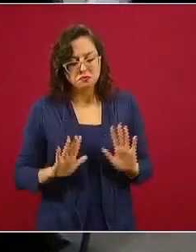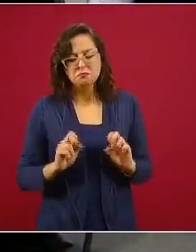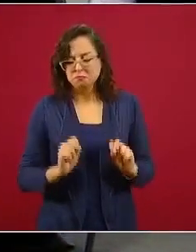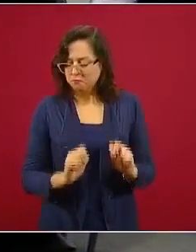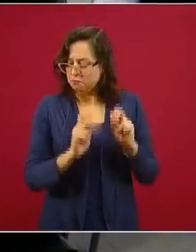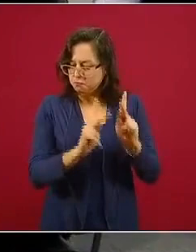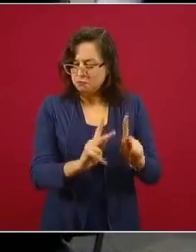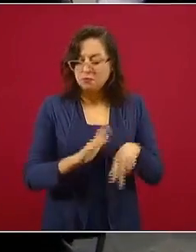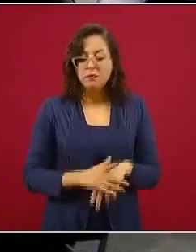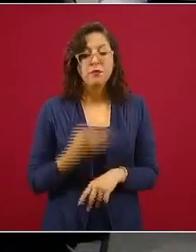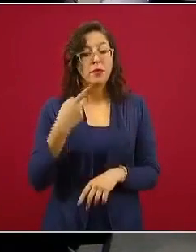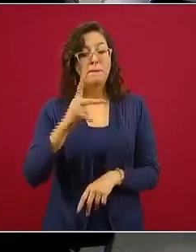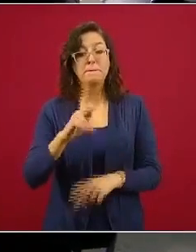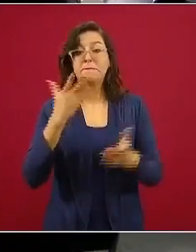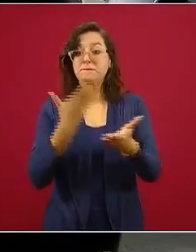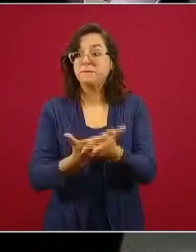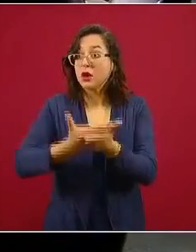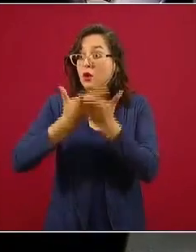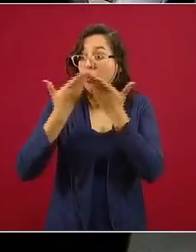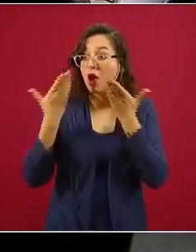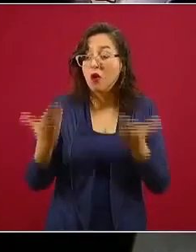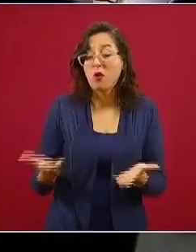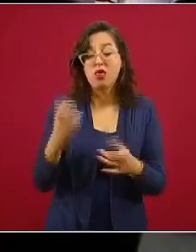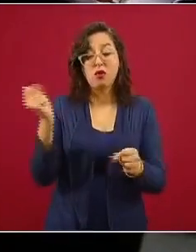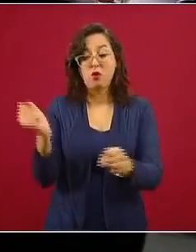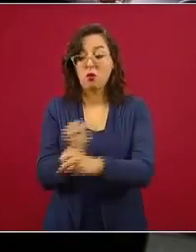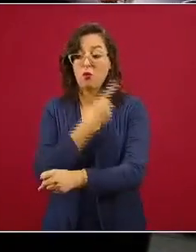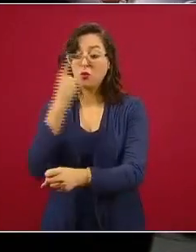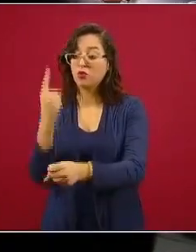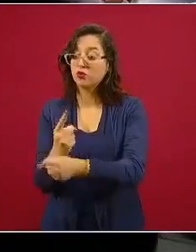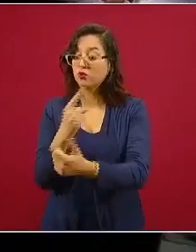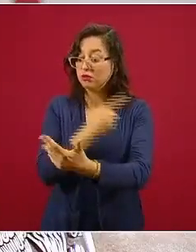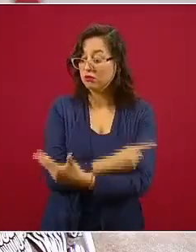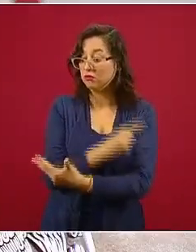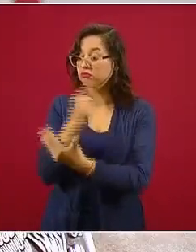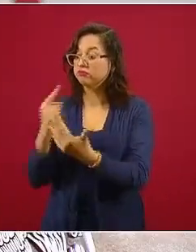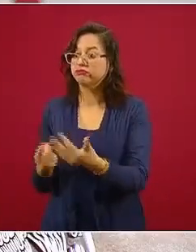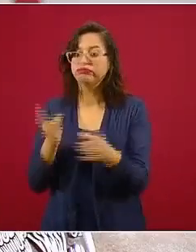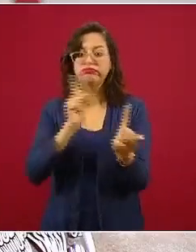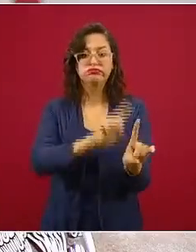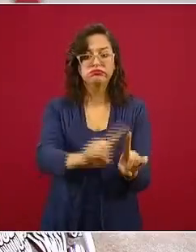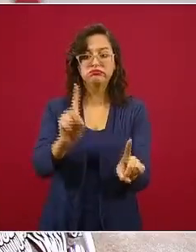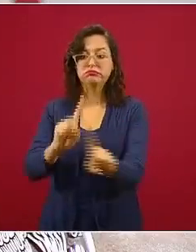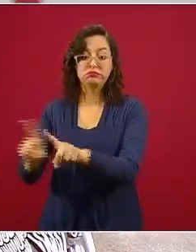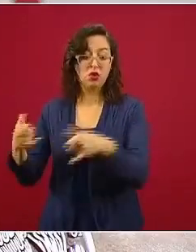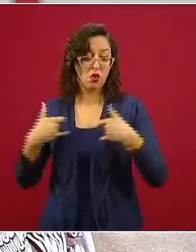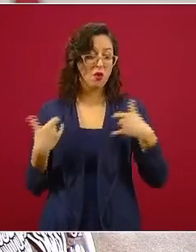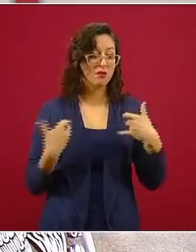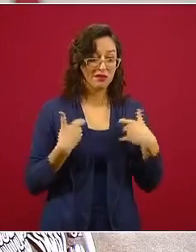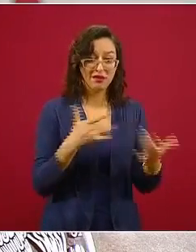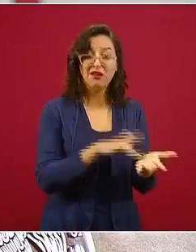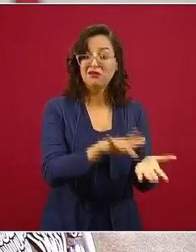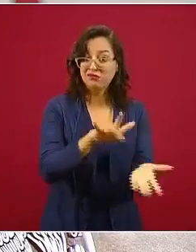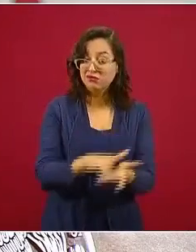hay alternativas, se está apoyando a la gente, se está apoyando a los jóvenes.